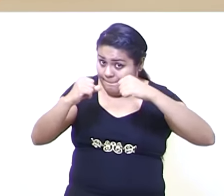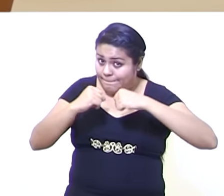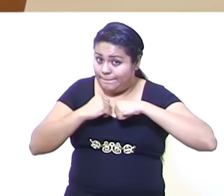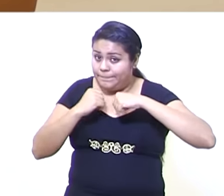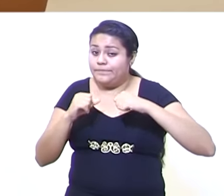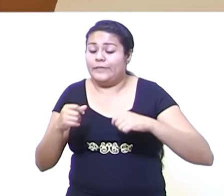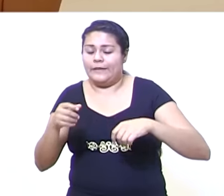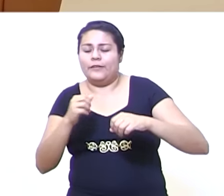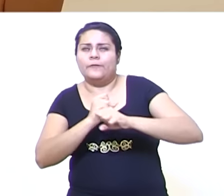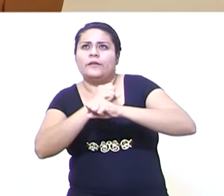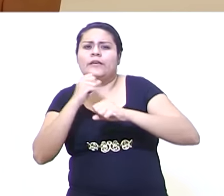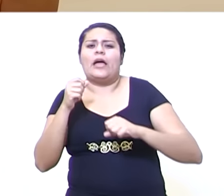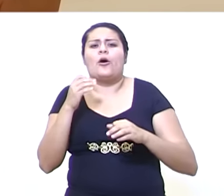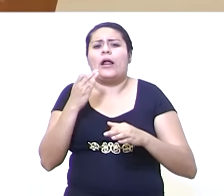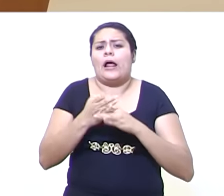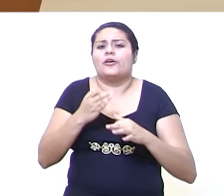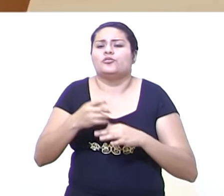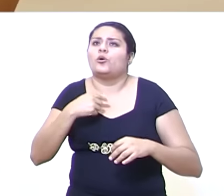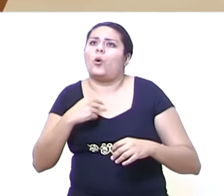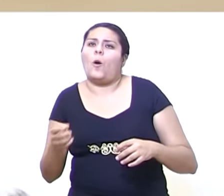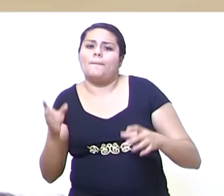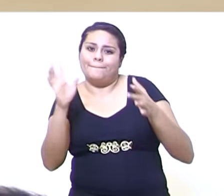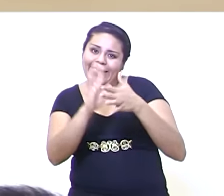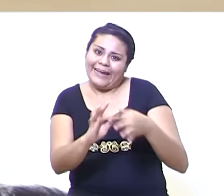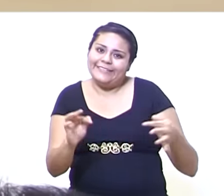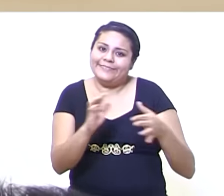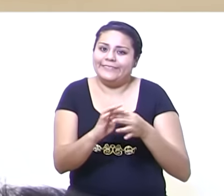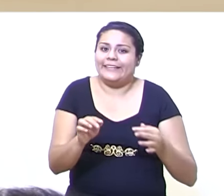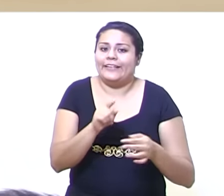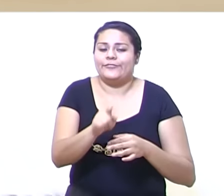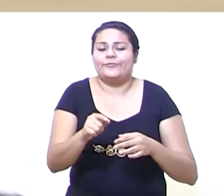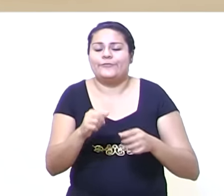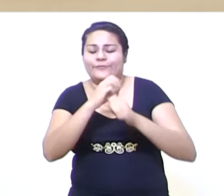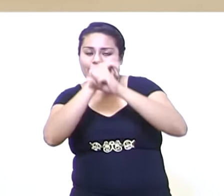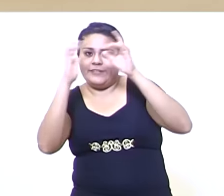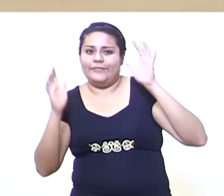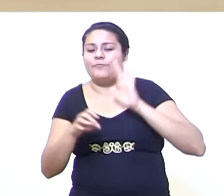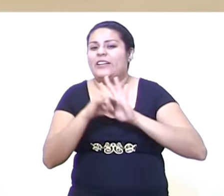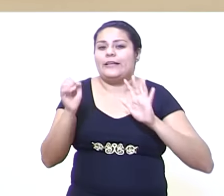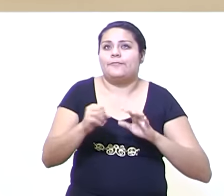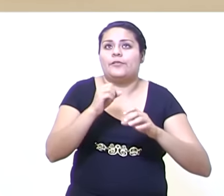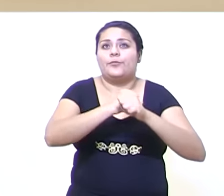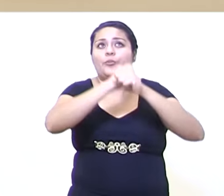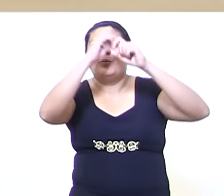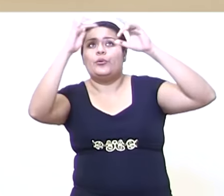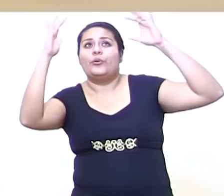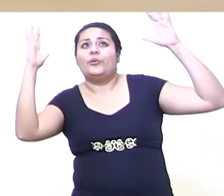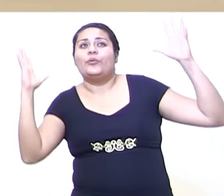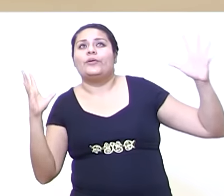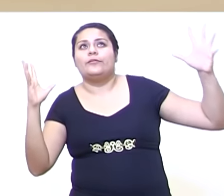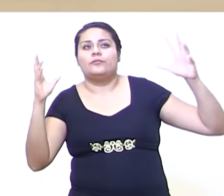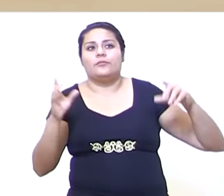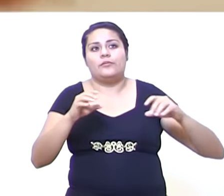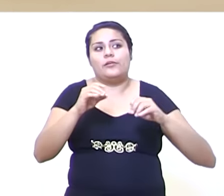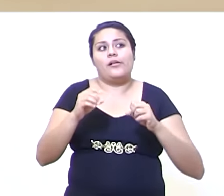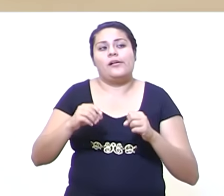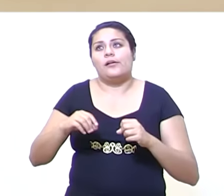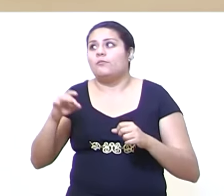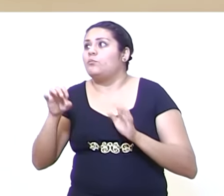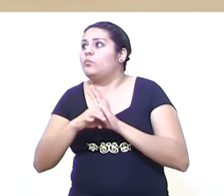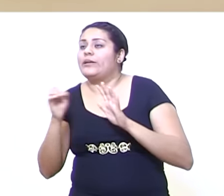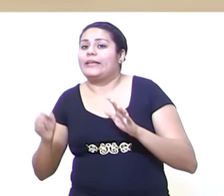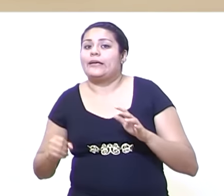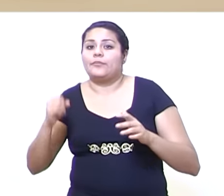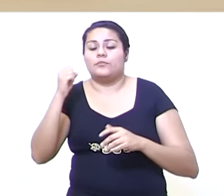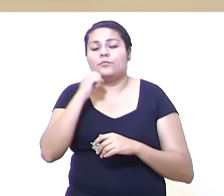respira y imagina el lugar donde tú quieras estar. Y ¡boom! En ese momento vas a